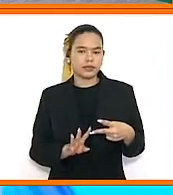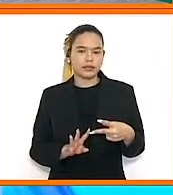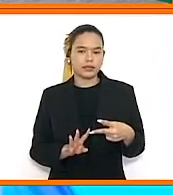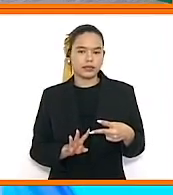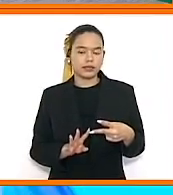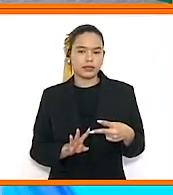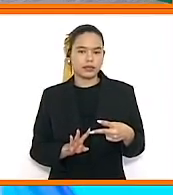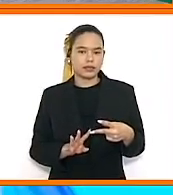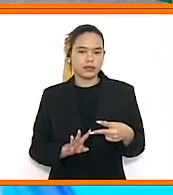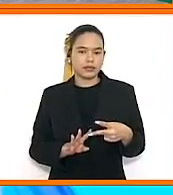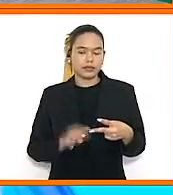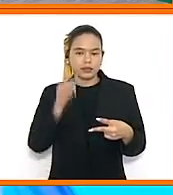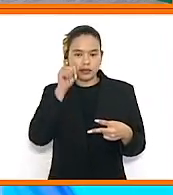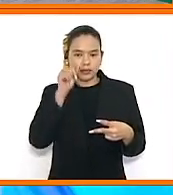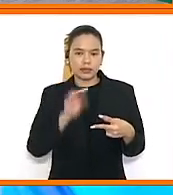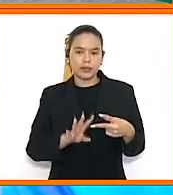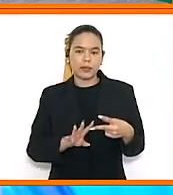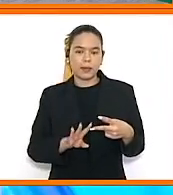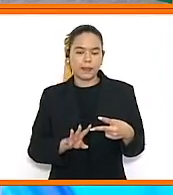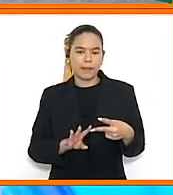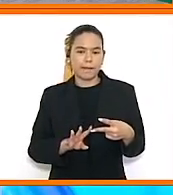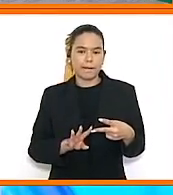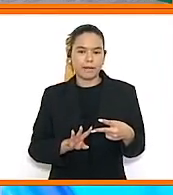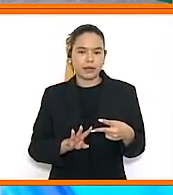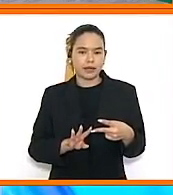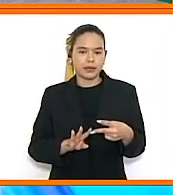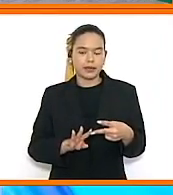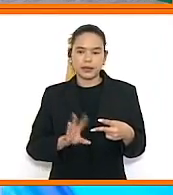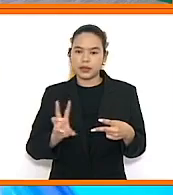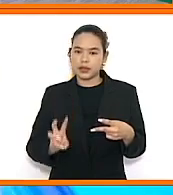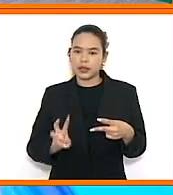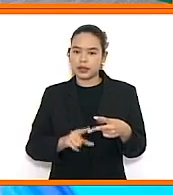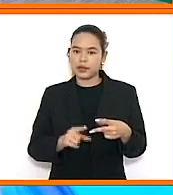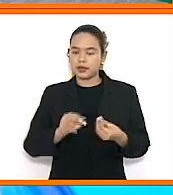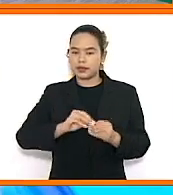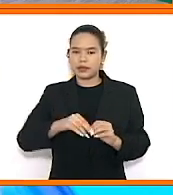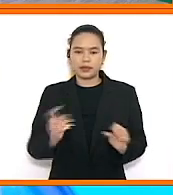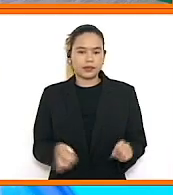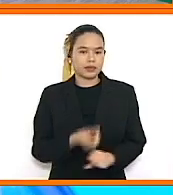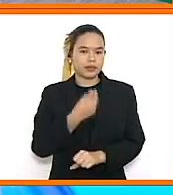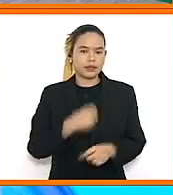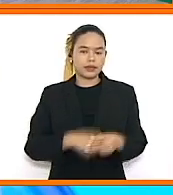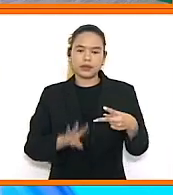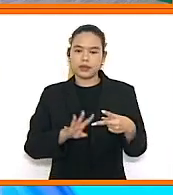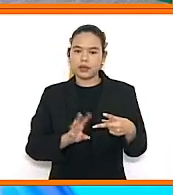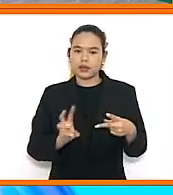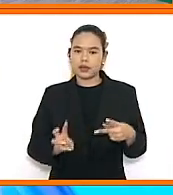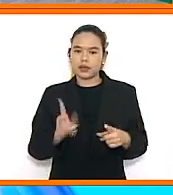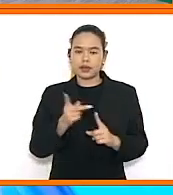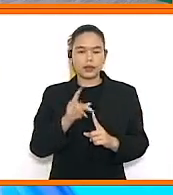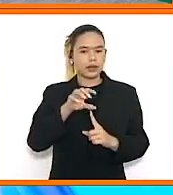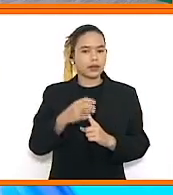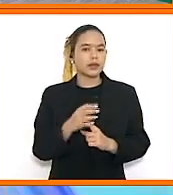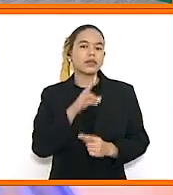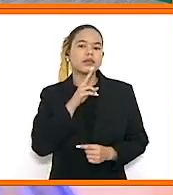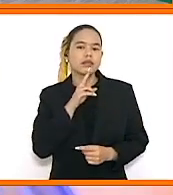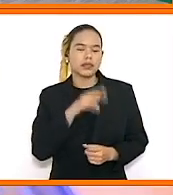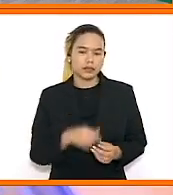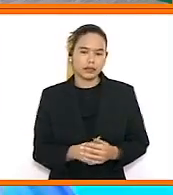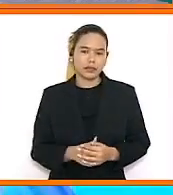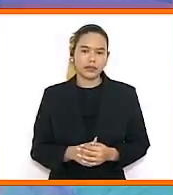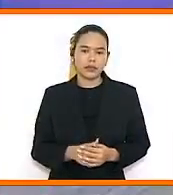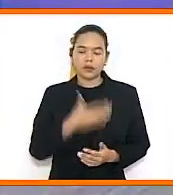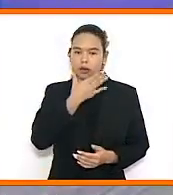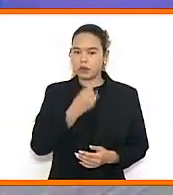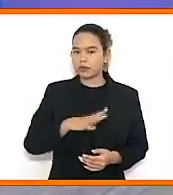segundo dígito. Atentos, porque este es el 6. Segundo número ganador es el 46 con su catrachada